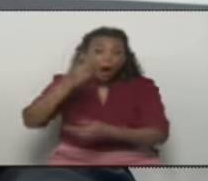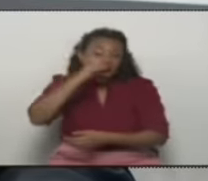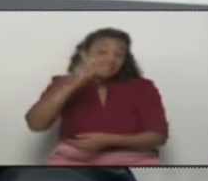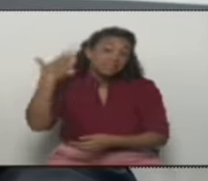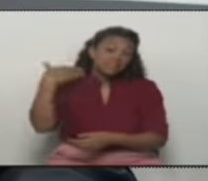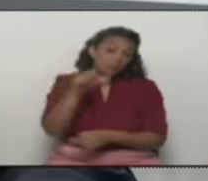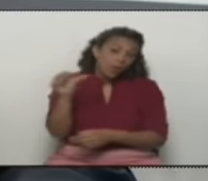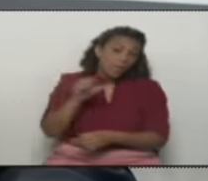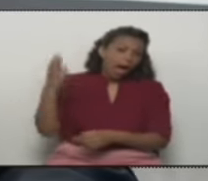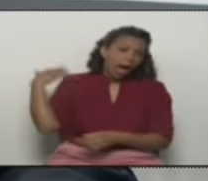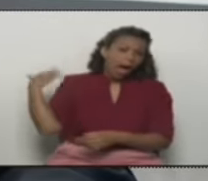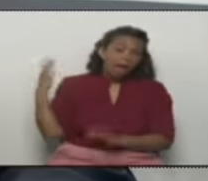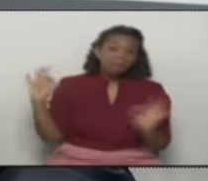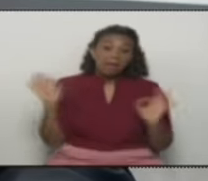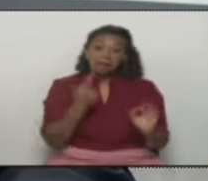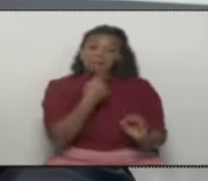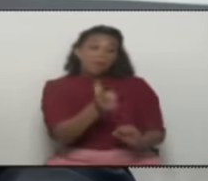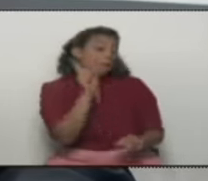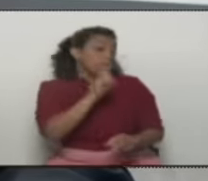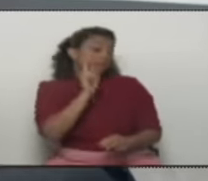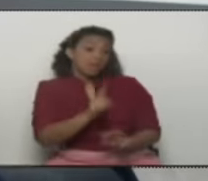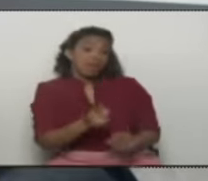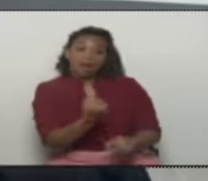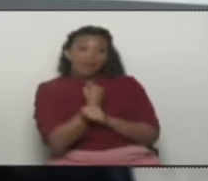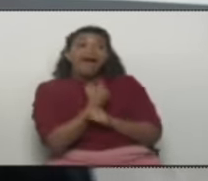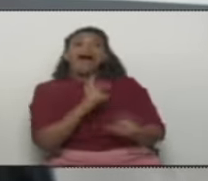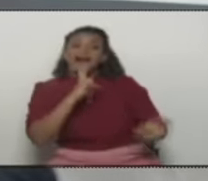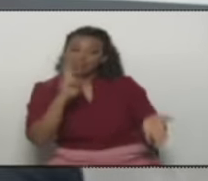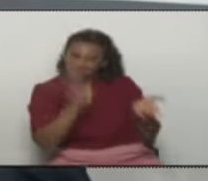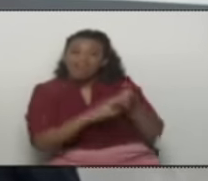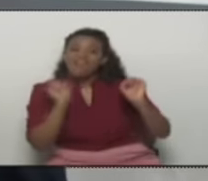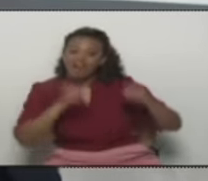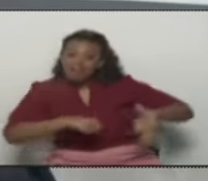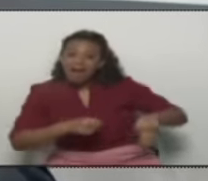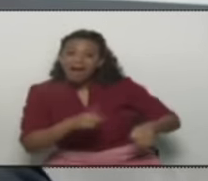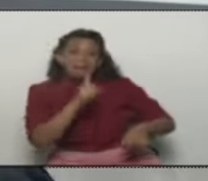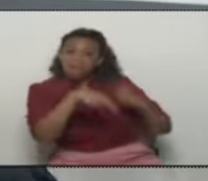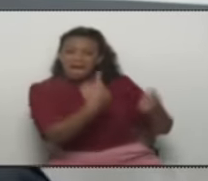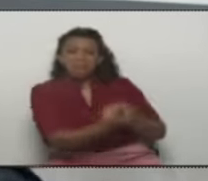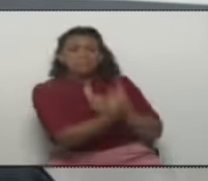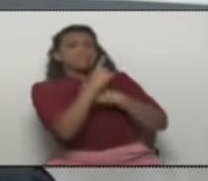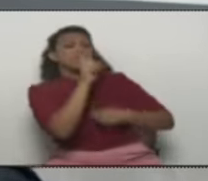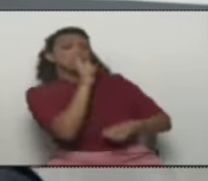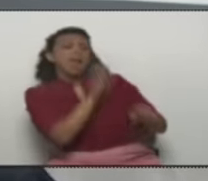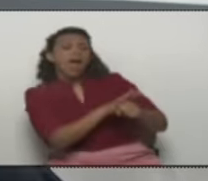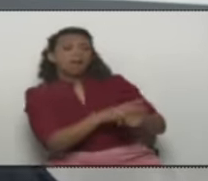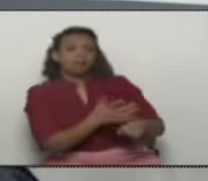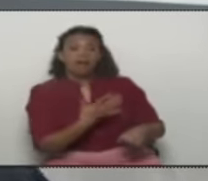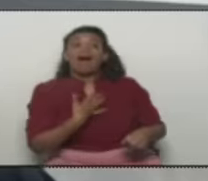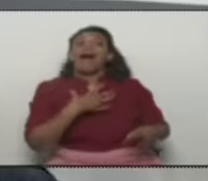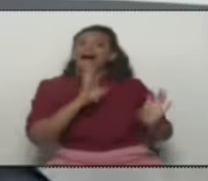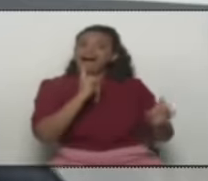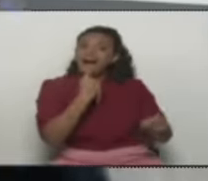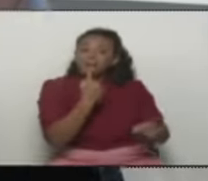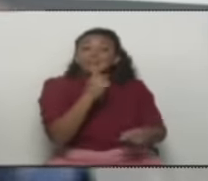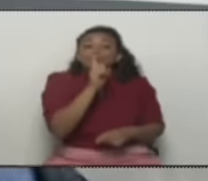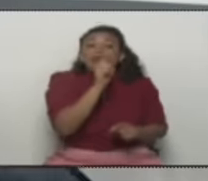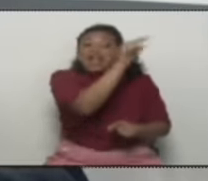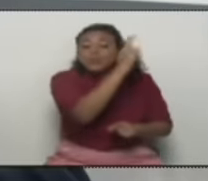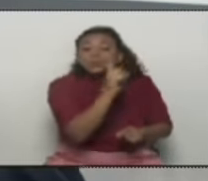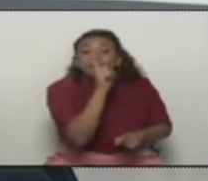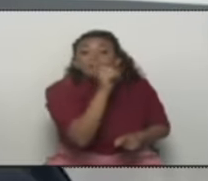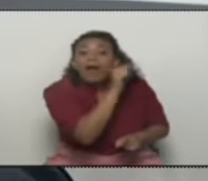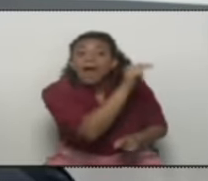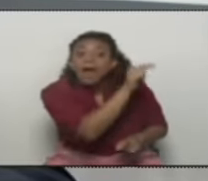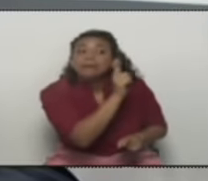semana, no ha salido nadie a decir que es mentira. Pudieran poder decir, no, es un invento, eso no tiene prueba. Hasta ahora todo el mundo ha dicho, o, perdón, no han dicho,